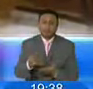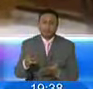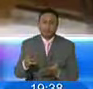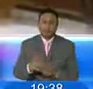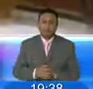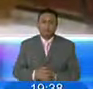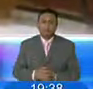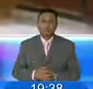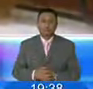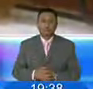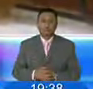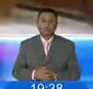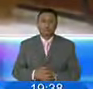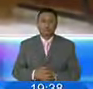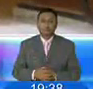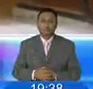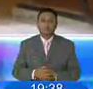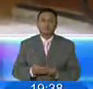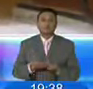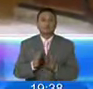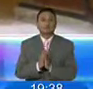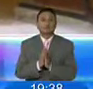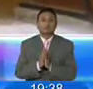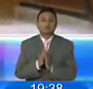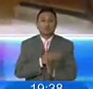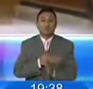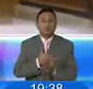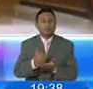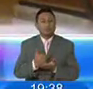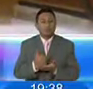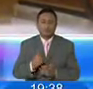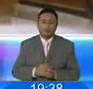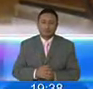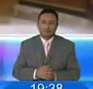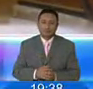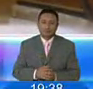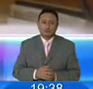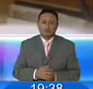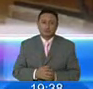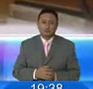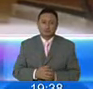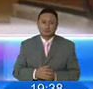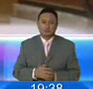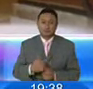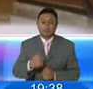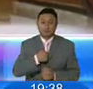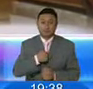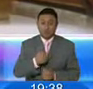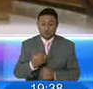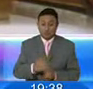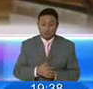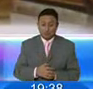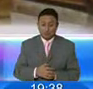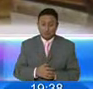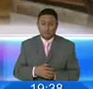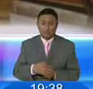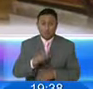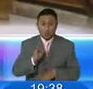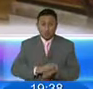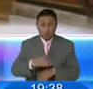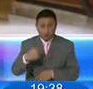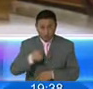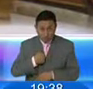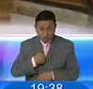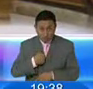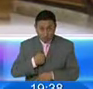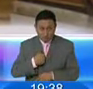Pidiera que por favor me ayuden, apresurando y que me ayuden porque Yo no me crucé en la calle Guarni,